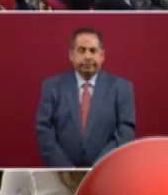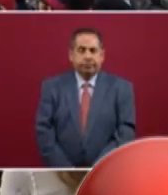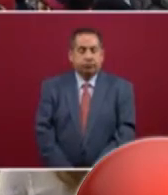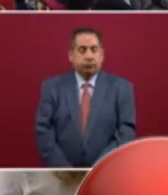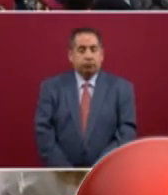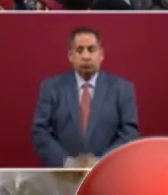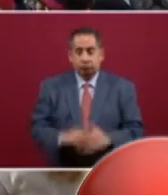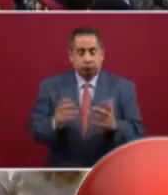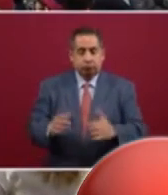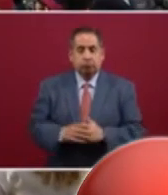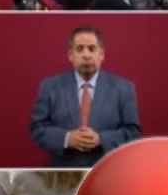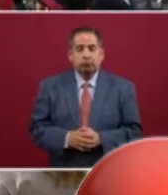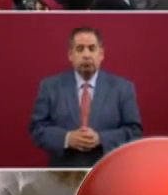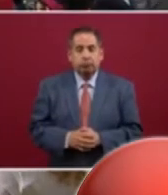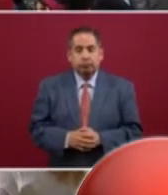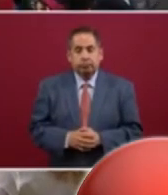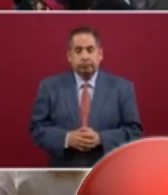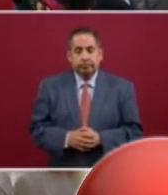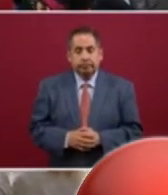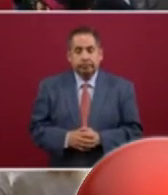Pues nada más